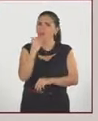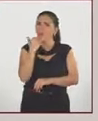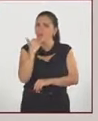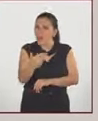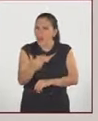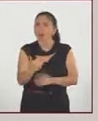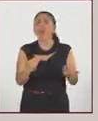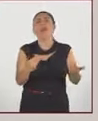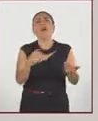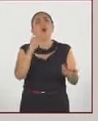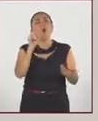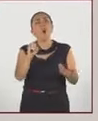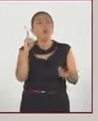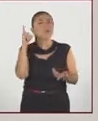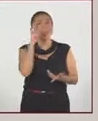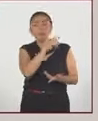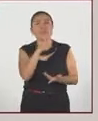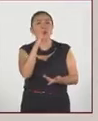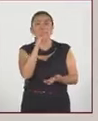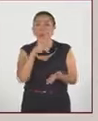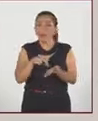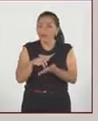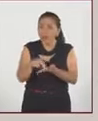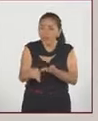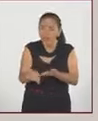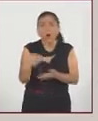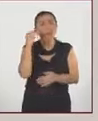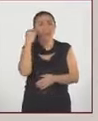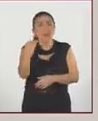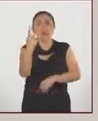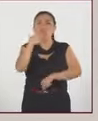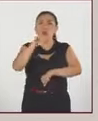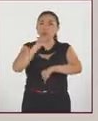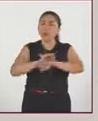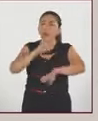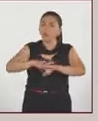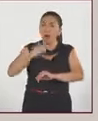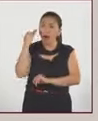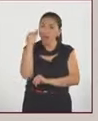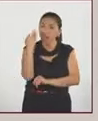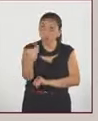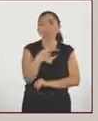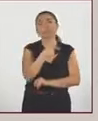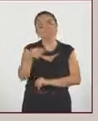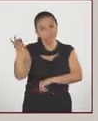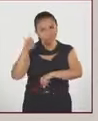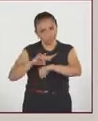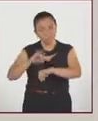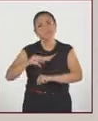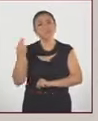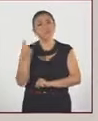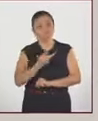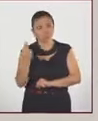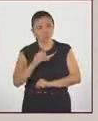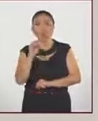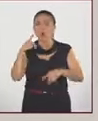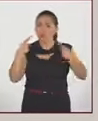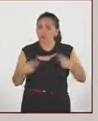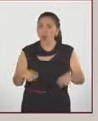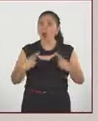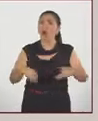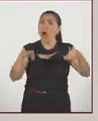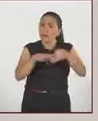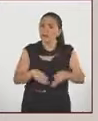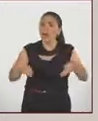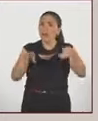se dificulta el caminar, que dura más de una semana, es necesario enviar a un médico. Cuando el dolor es recurrente,